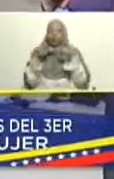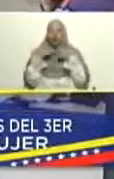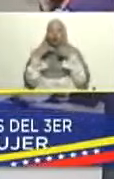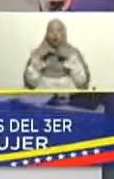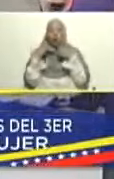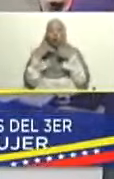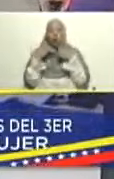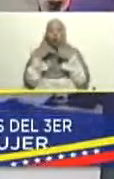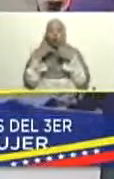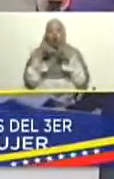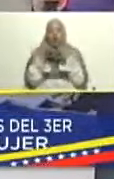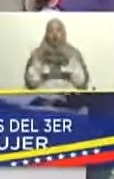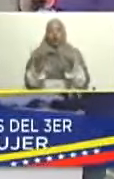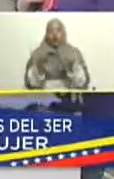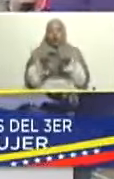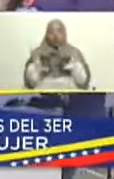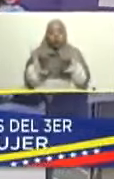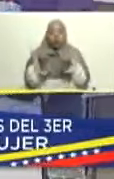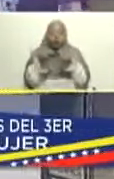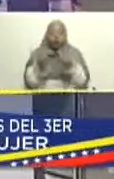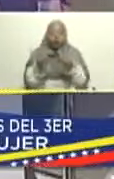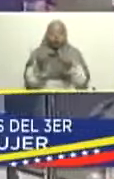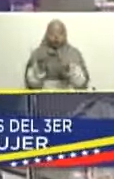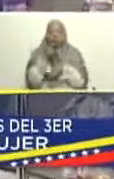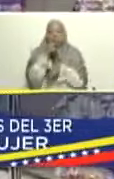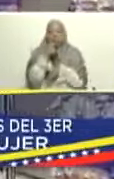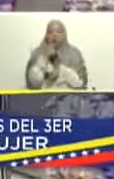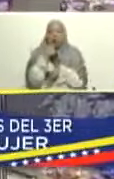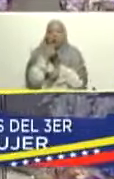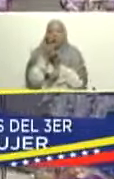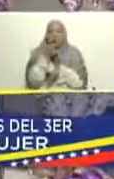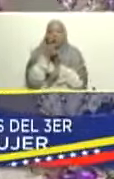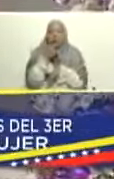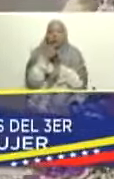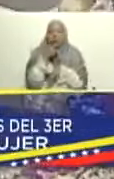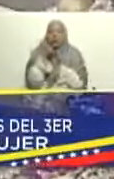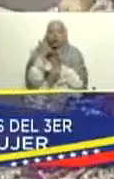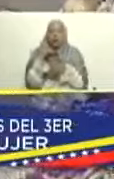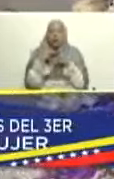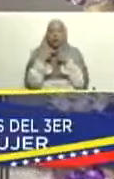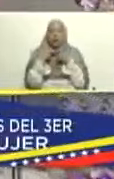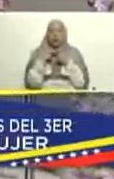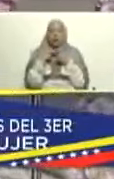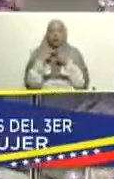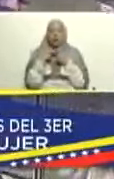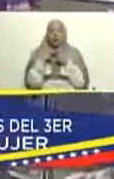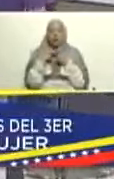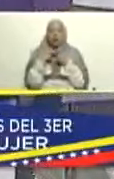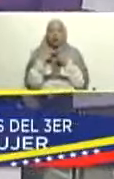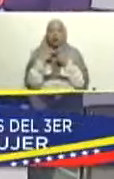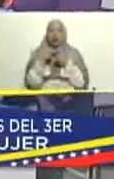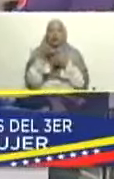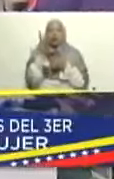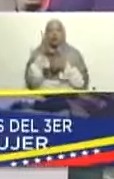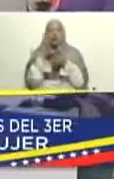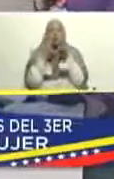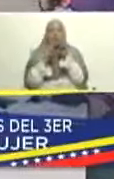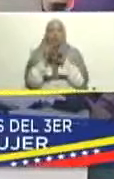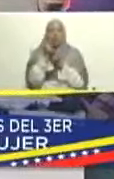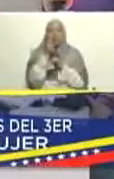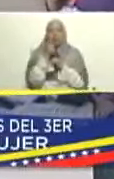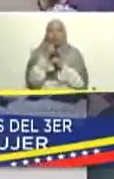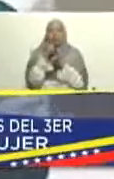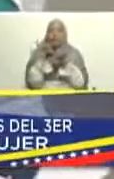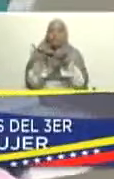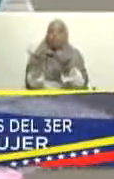me especializo en todo. Es una belleza, mira, esto es una belleza que está aquí. Mira, el corte, sí. Lo haces